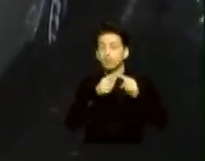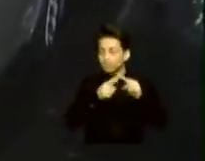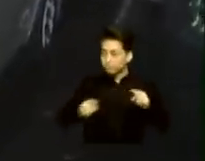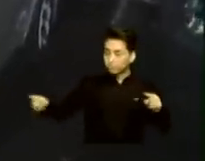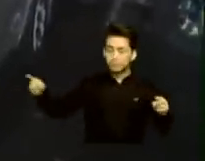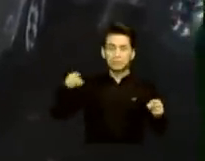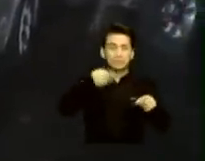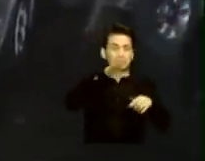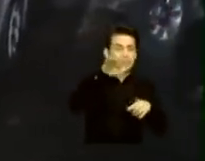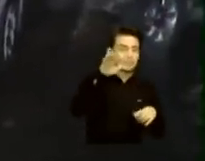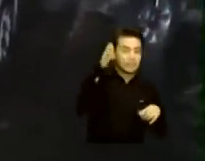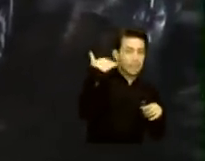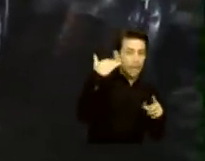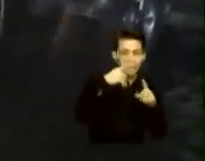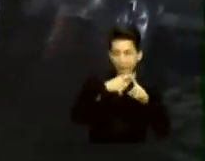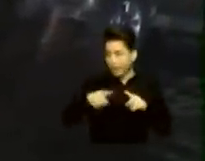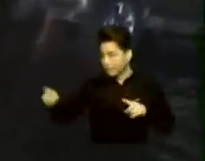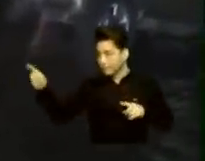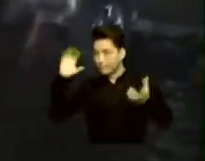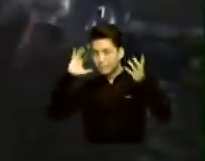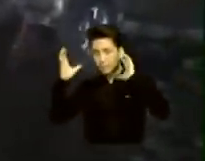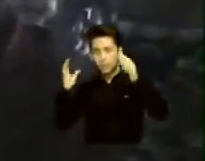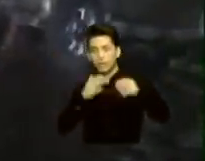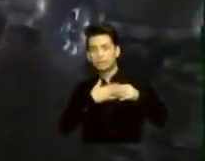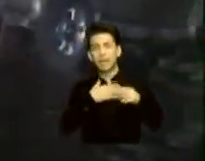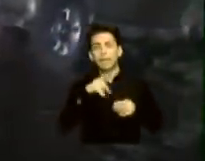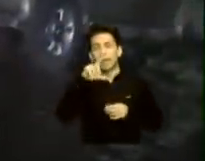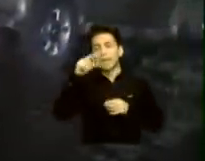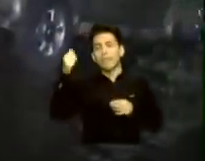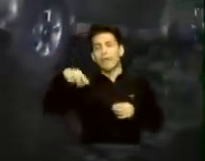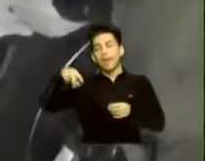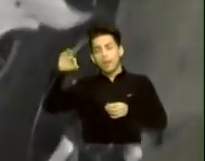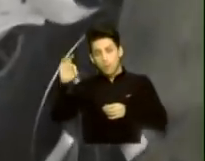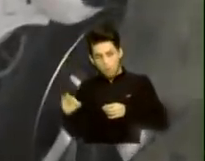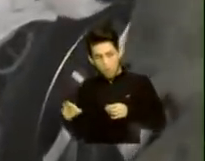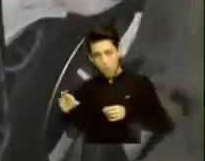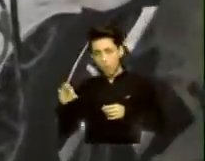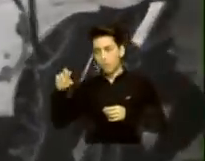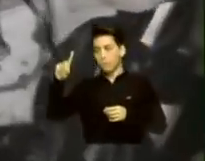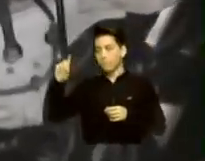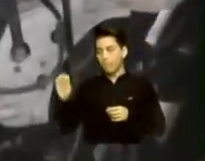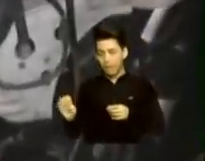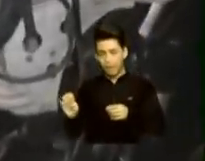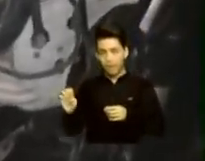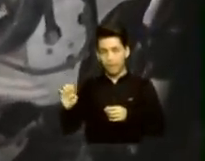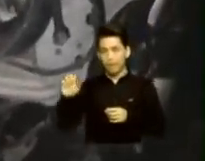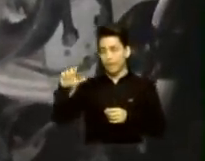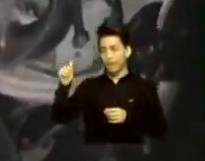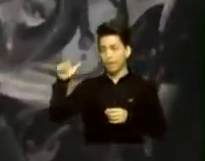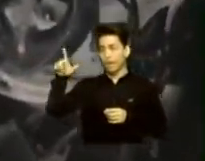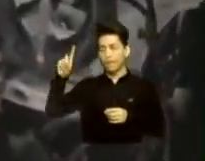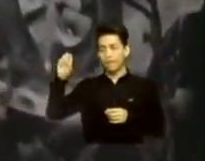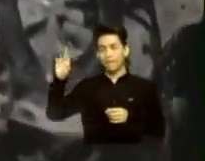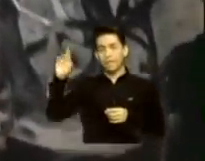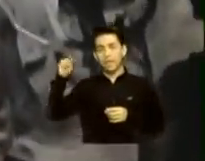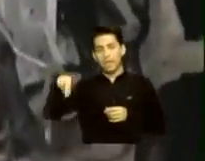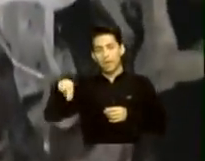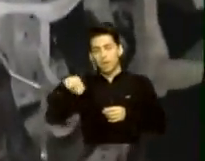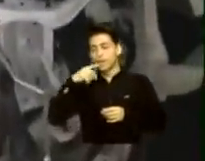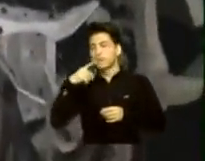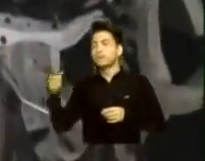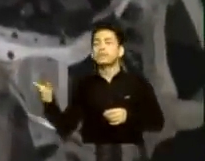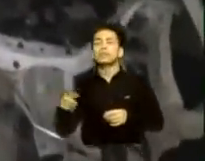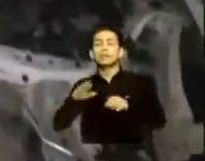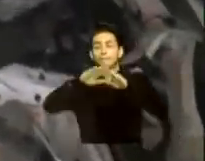aldea Llano de Calderón. Según información proporcionada por uno de los afectados, el piloto del pick-up color blanco, quien responde al nombre de